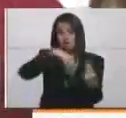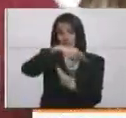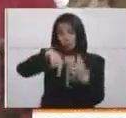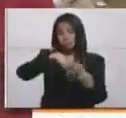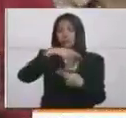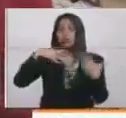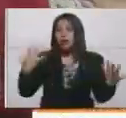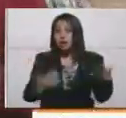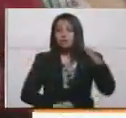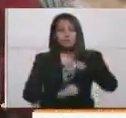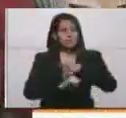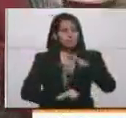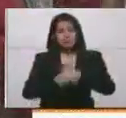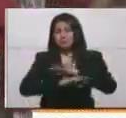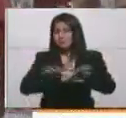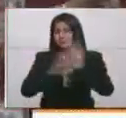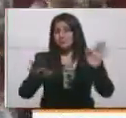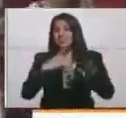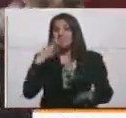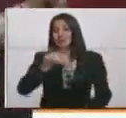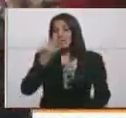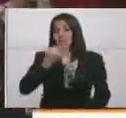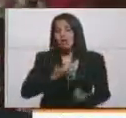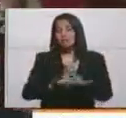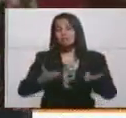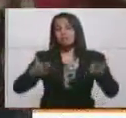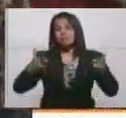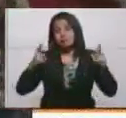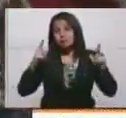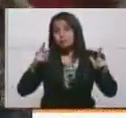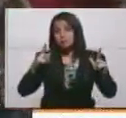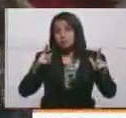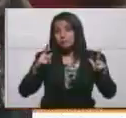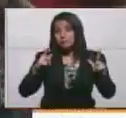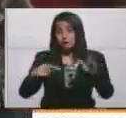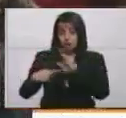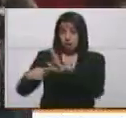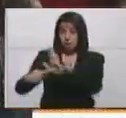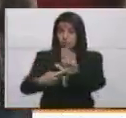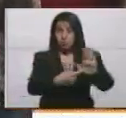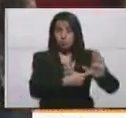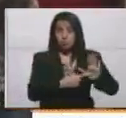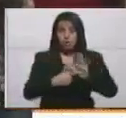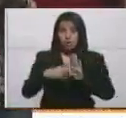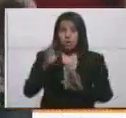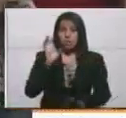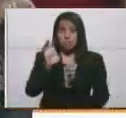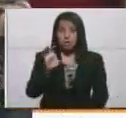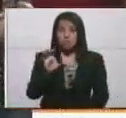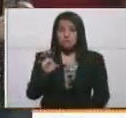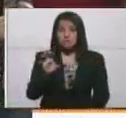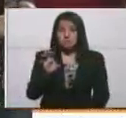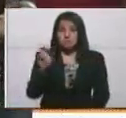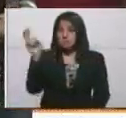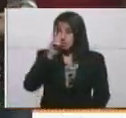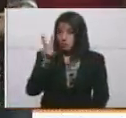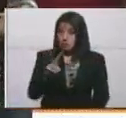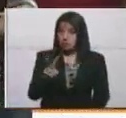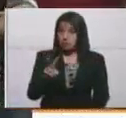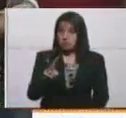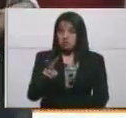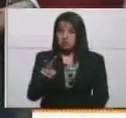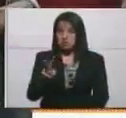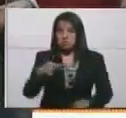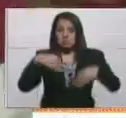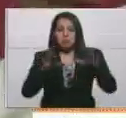una democracia verdaderamente libre, y a demostrar ante el país que Venezuela no la